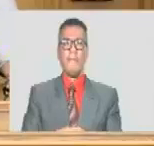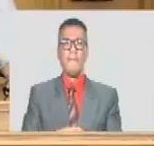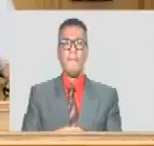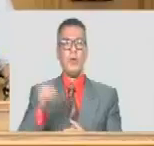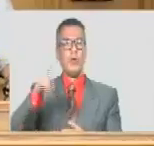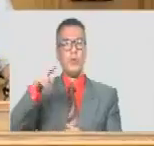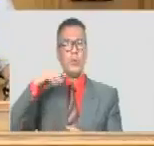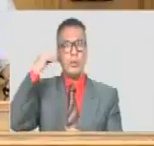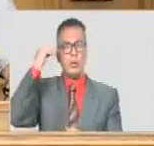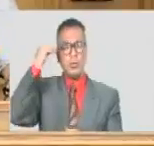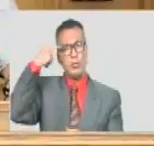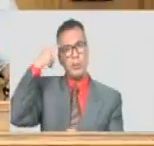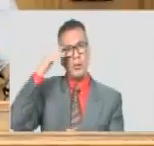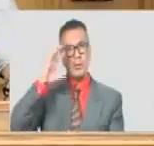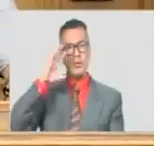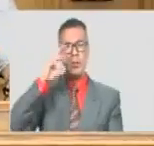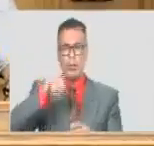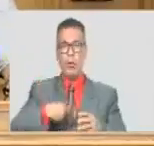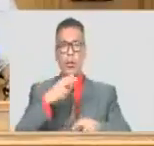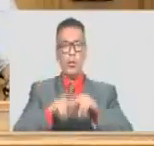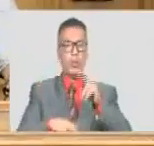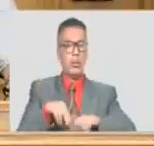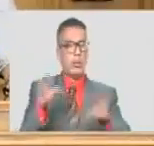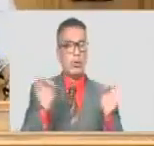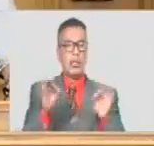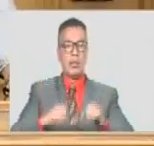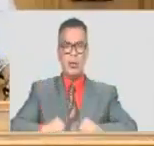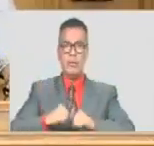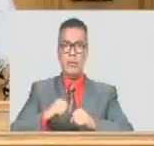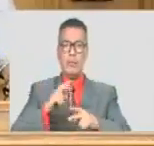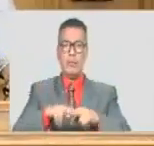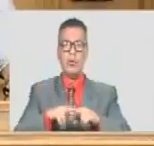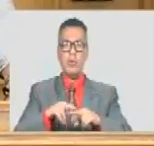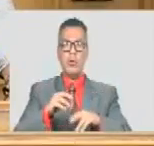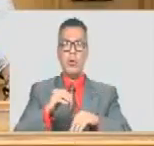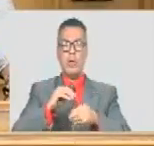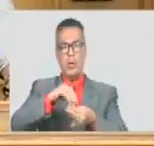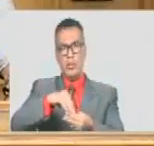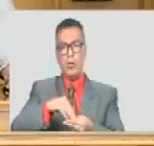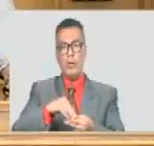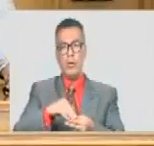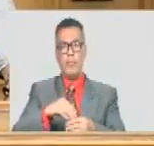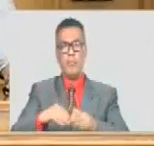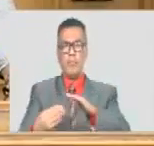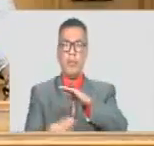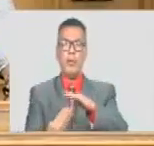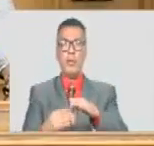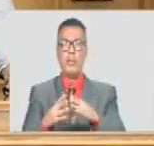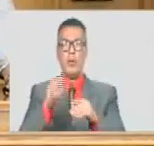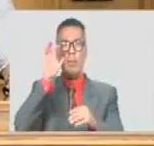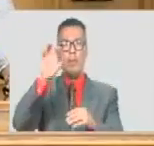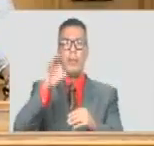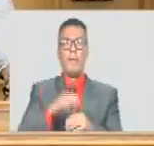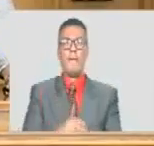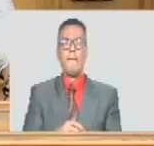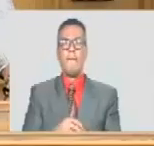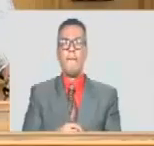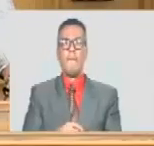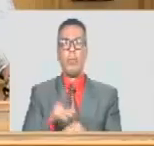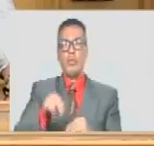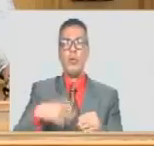Jamás he creído que pueda construirse nada sólido, sustentable, en un país si no